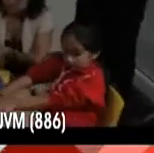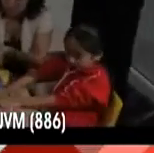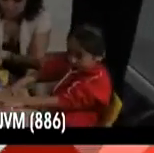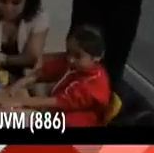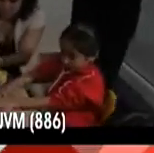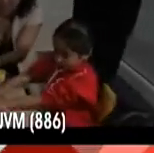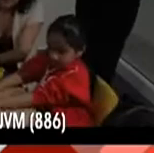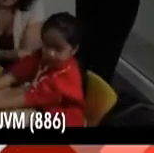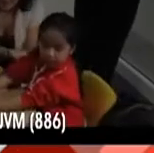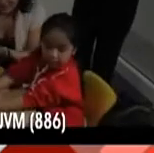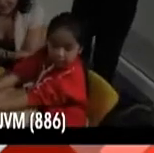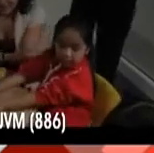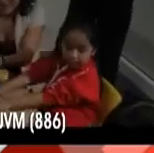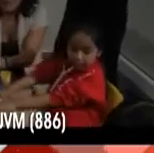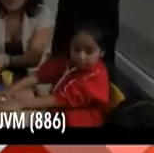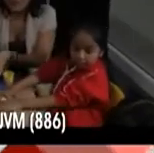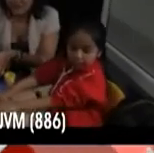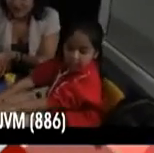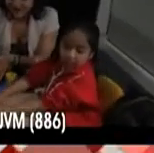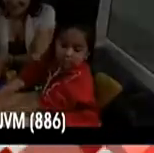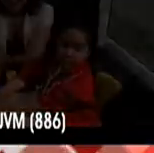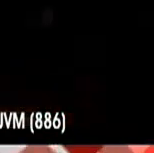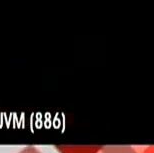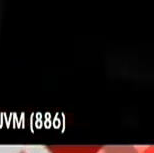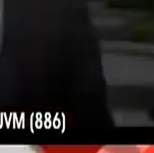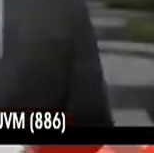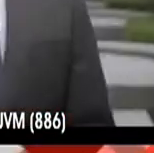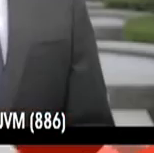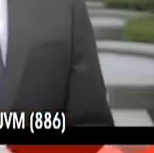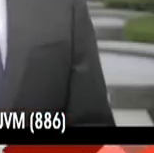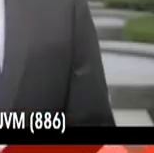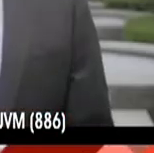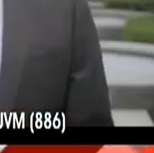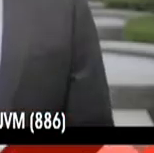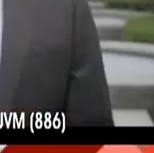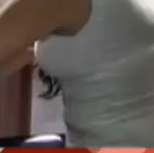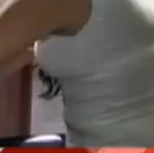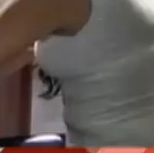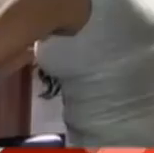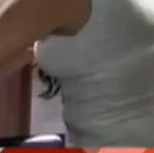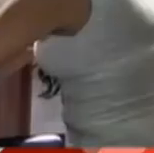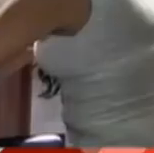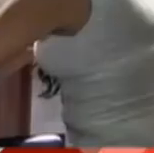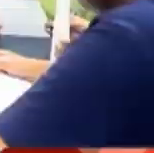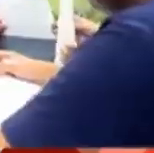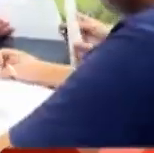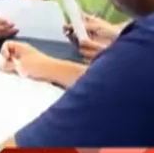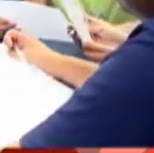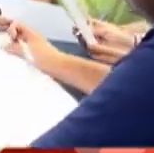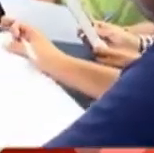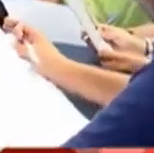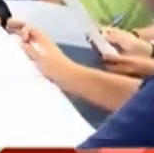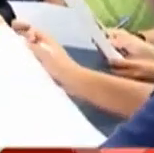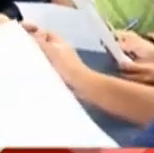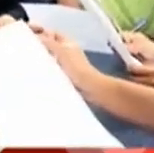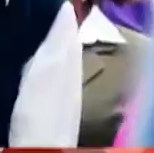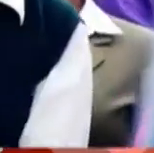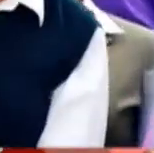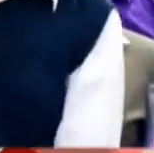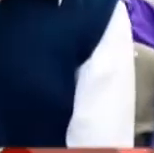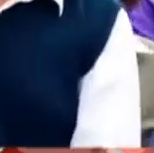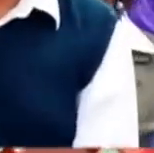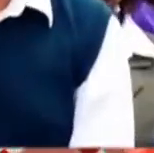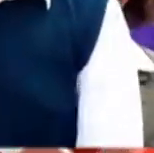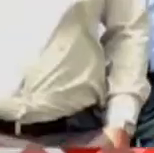México, nos hablan de la necesidad que tienen los jóvenes de involucrarse con su comunidad, y me parece que este es un elemento central para la